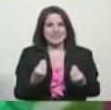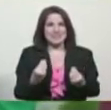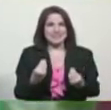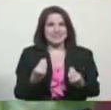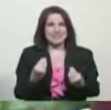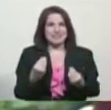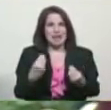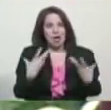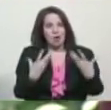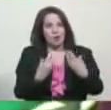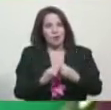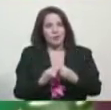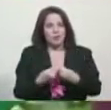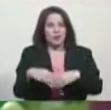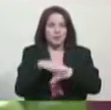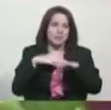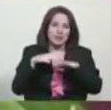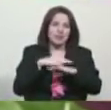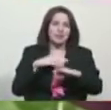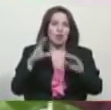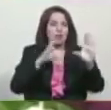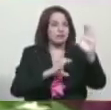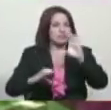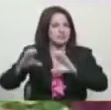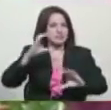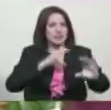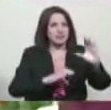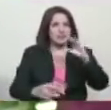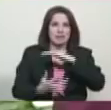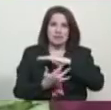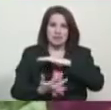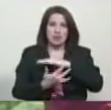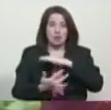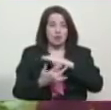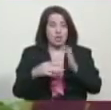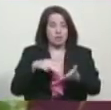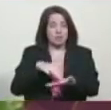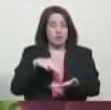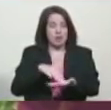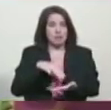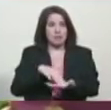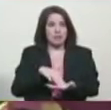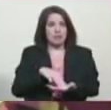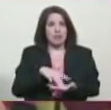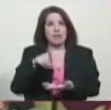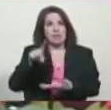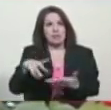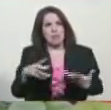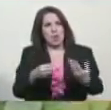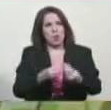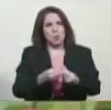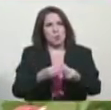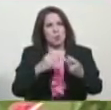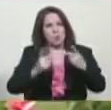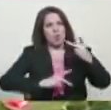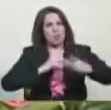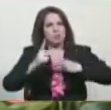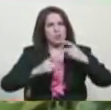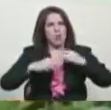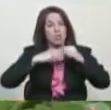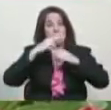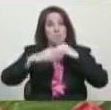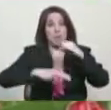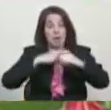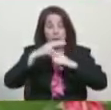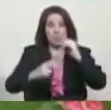Tecnología y está parte del equipo del Consejo Científico del Estado Miranda. También me acompañan los productores de papa y los productores